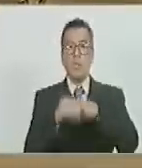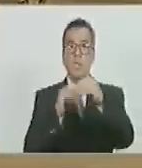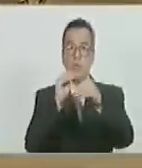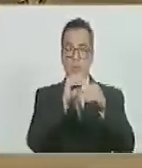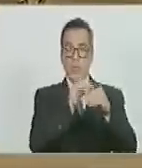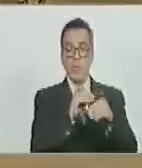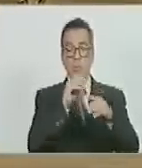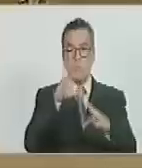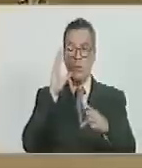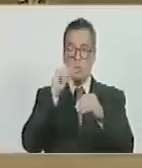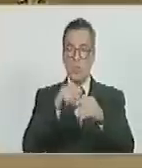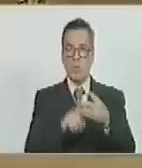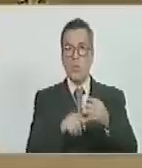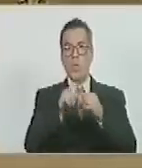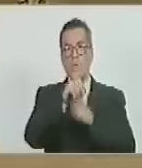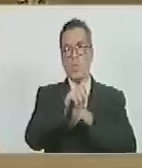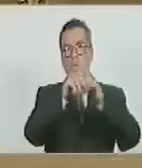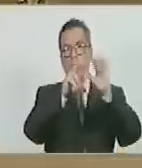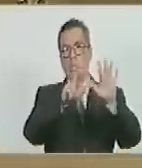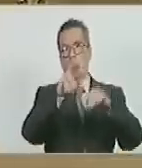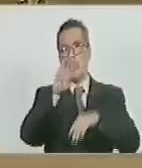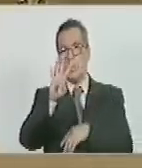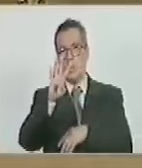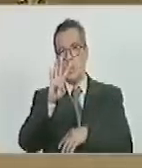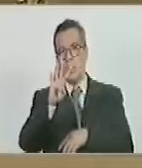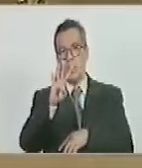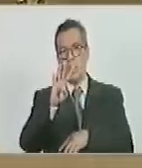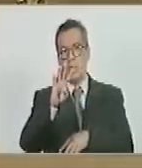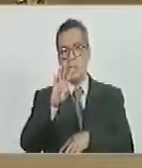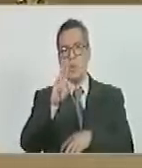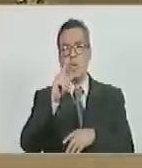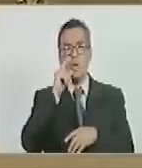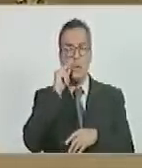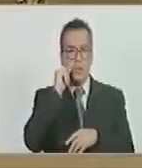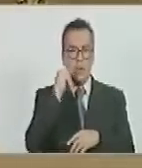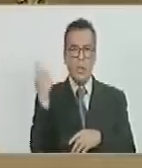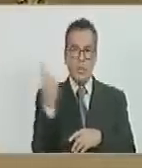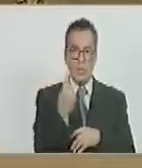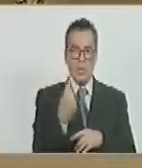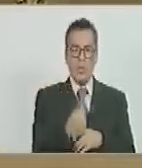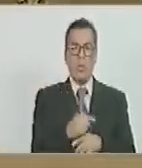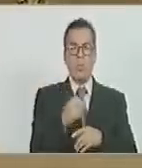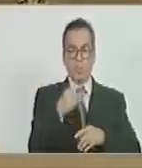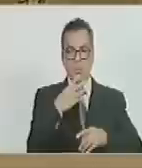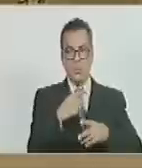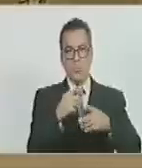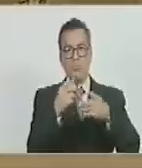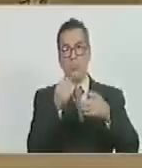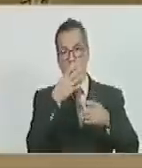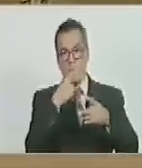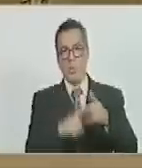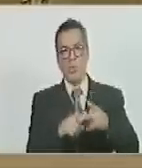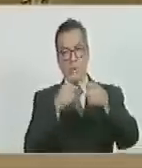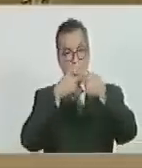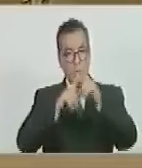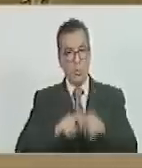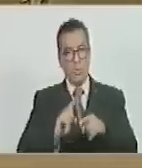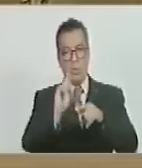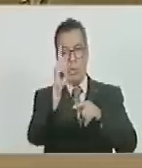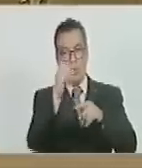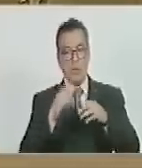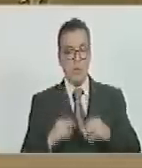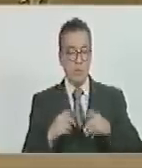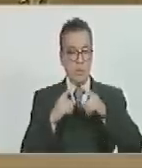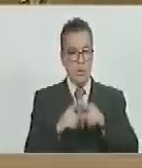convocatoria resultan 184 postulaciones, extraordinario número en esta primera